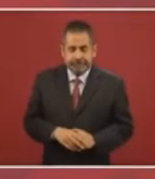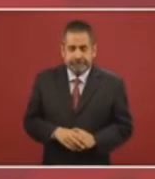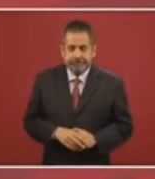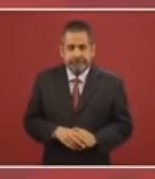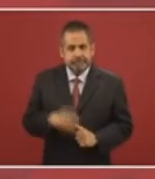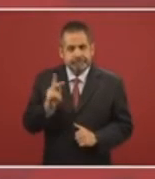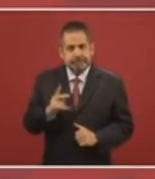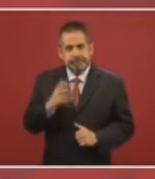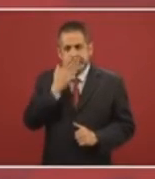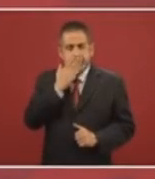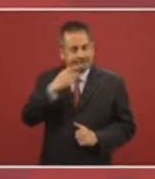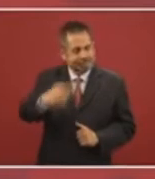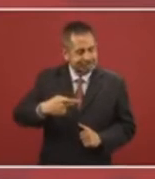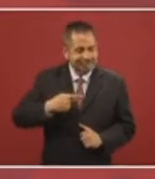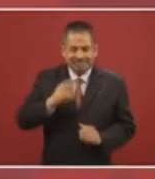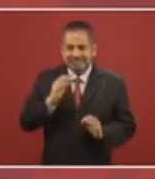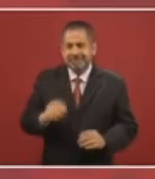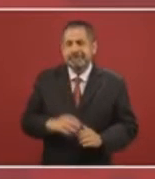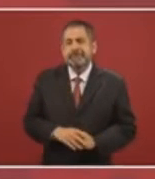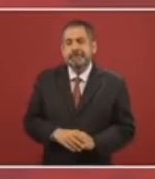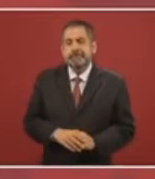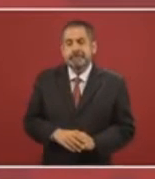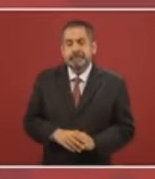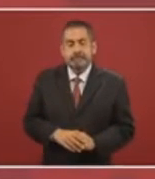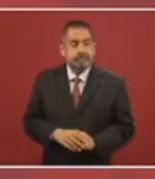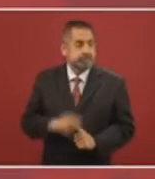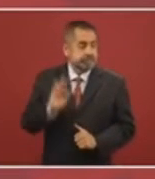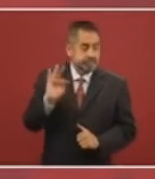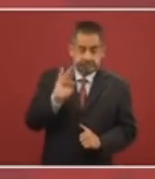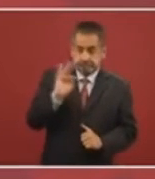pero es muy buena la pregunta. Porque si hace falta,